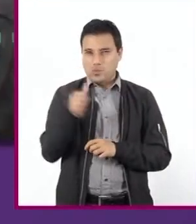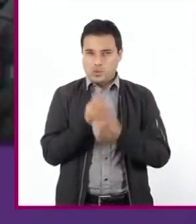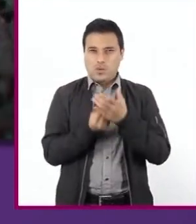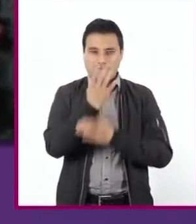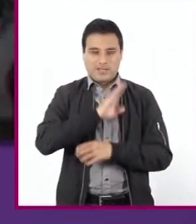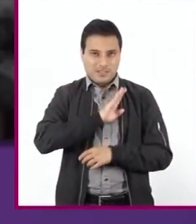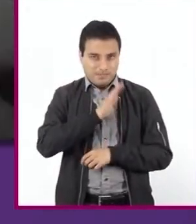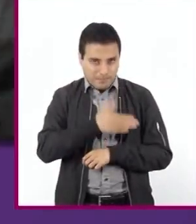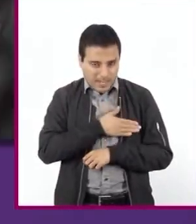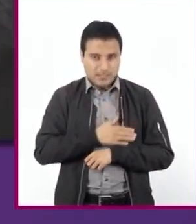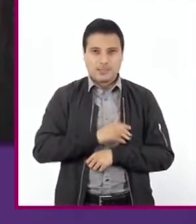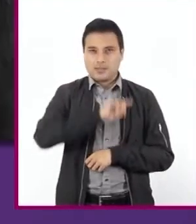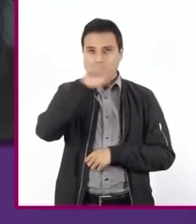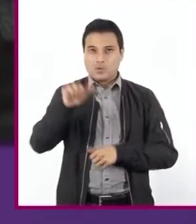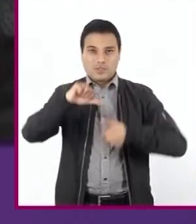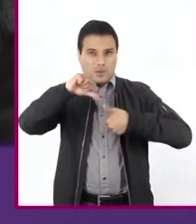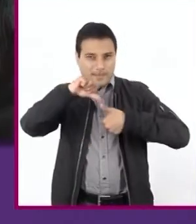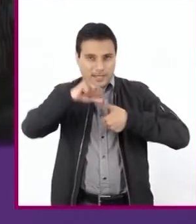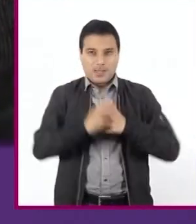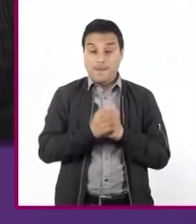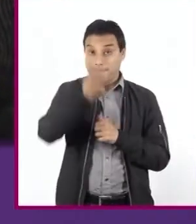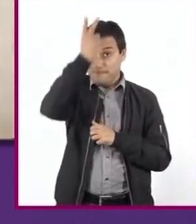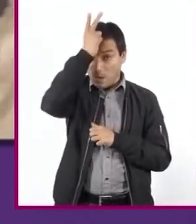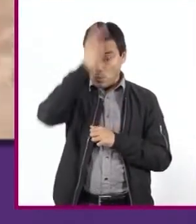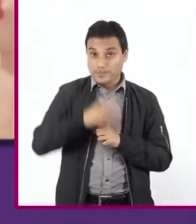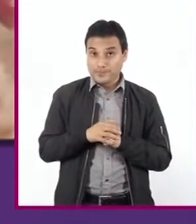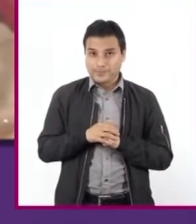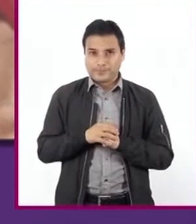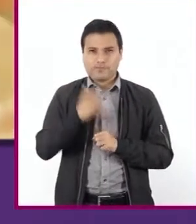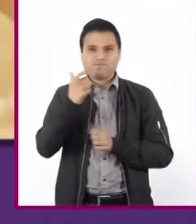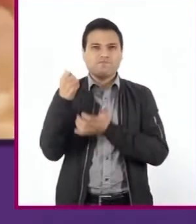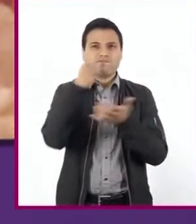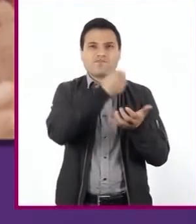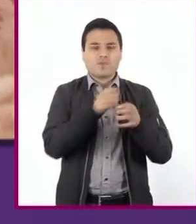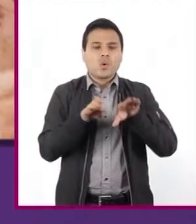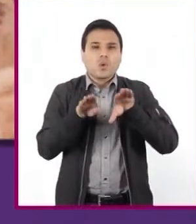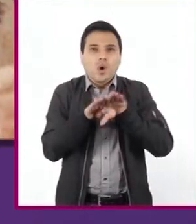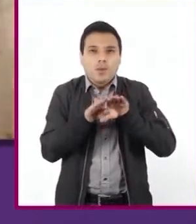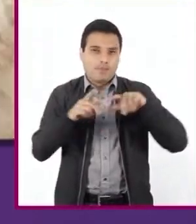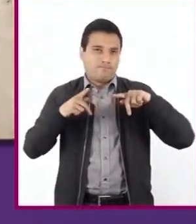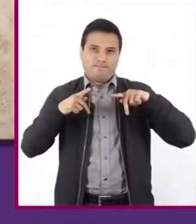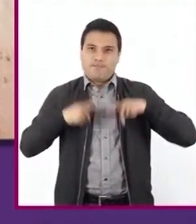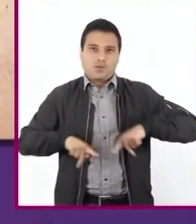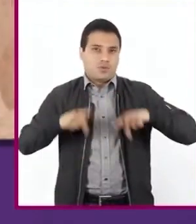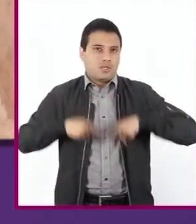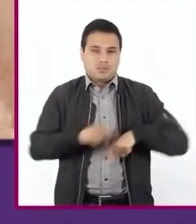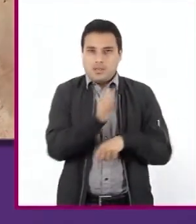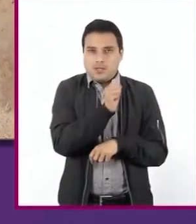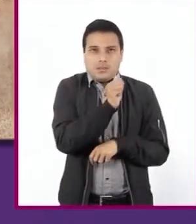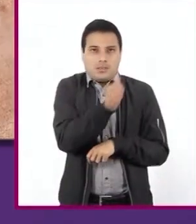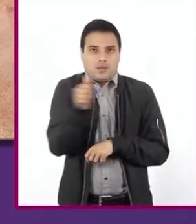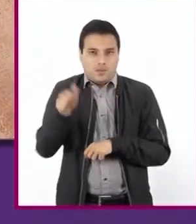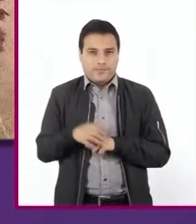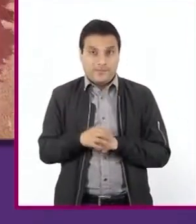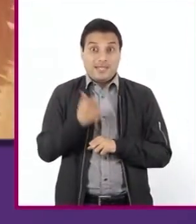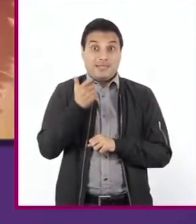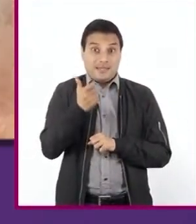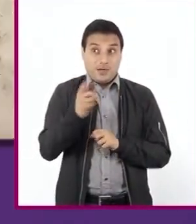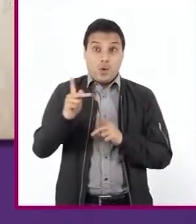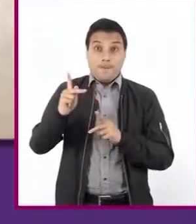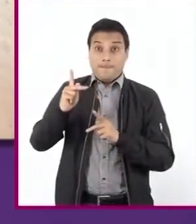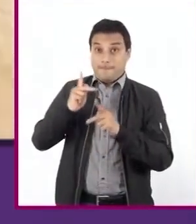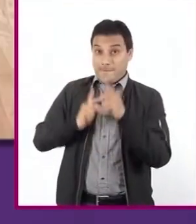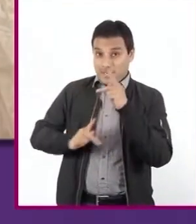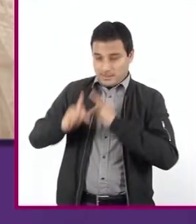que sería Centroamérica y Perú, son financiadas directamente por los particulares. Muchos de estos van a ceder a crédito. El pago de